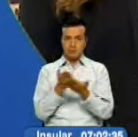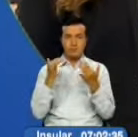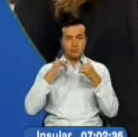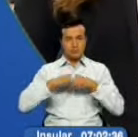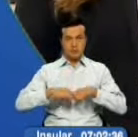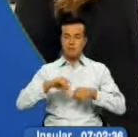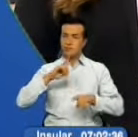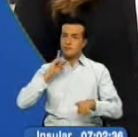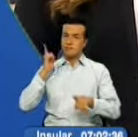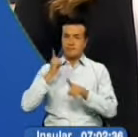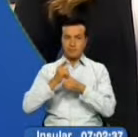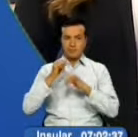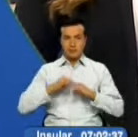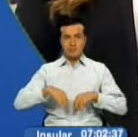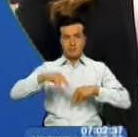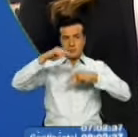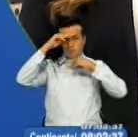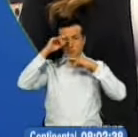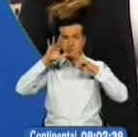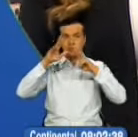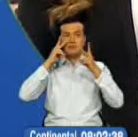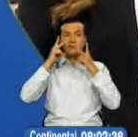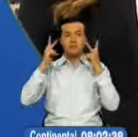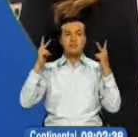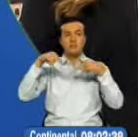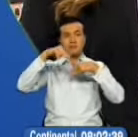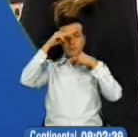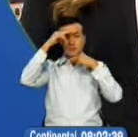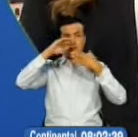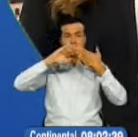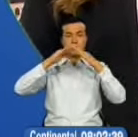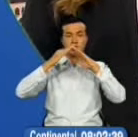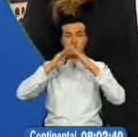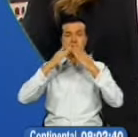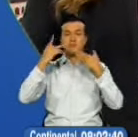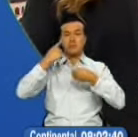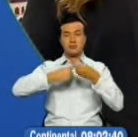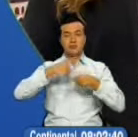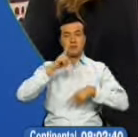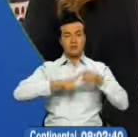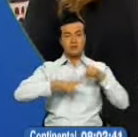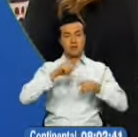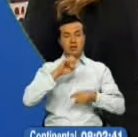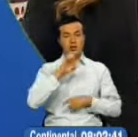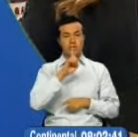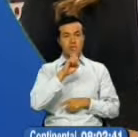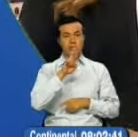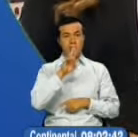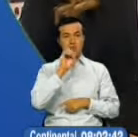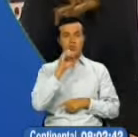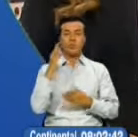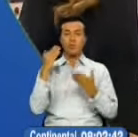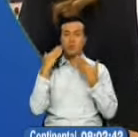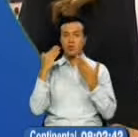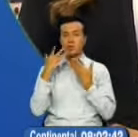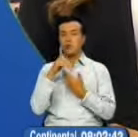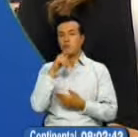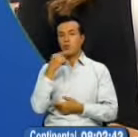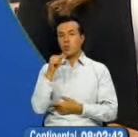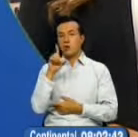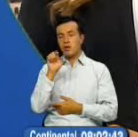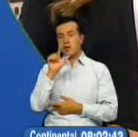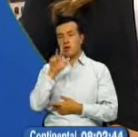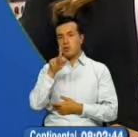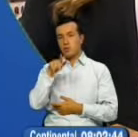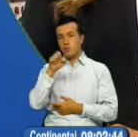más. Así es, hay más. Aquí en Noticias 7 tendremos las noticias de la comunidad. En Quito, nuestro compañero Eduardo Córdoba. En Guayaquil, Guadalupe